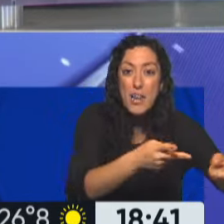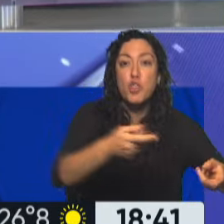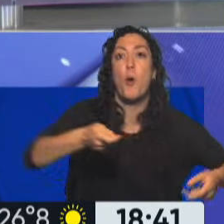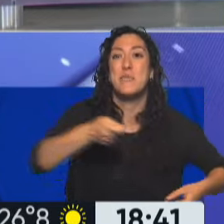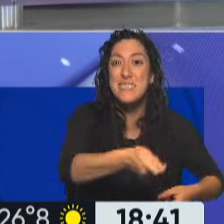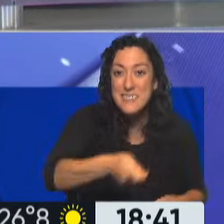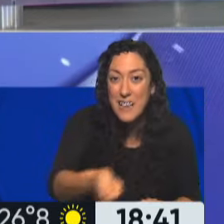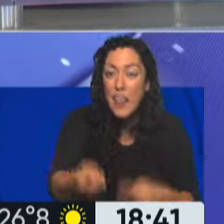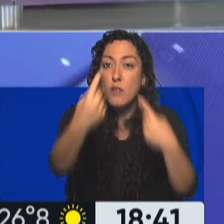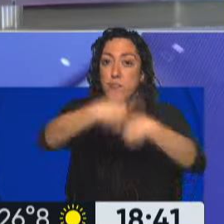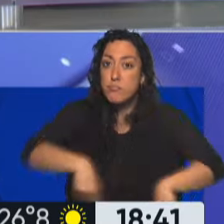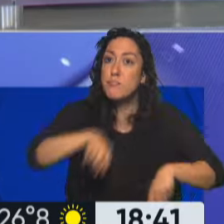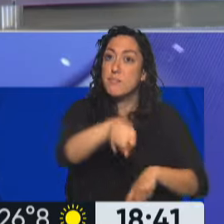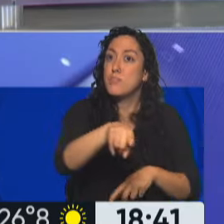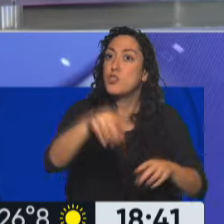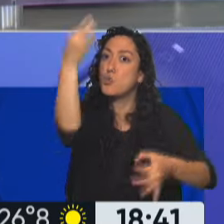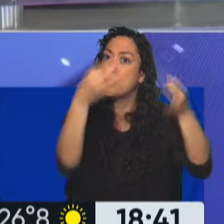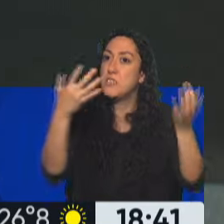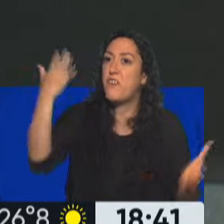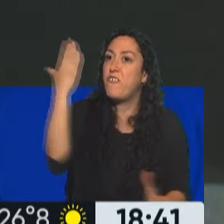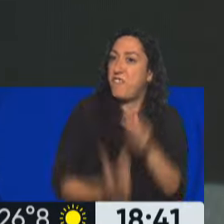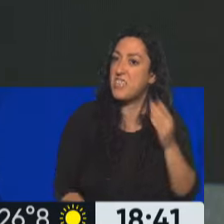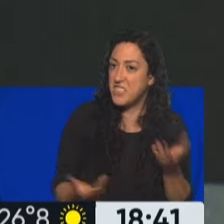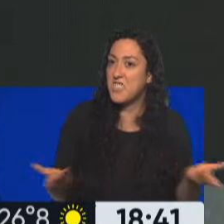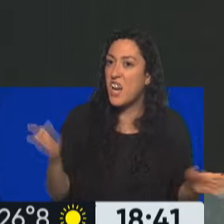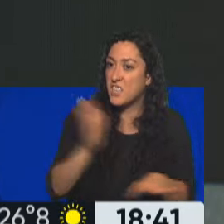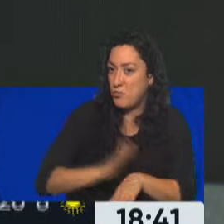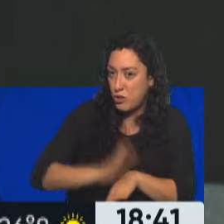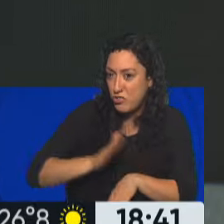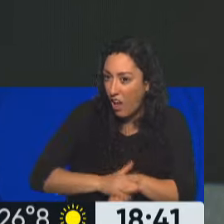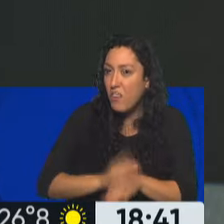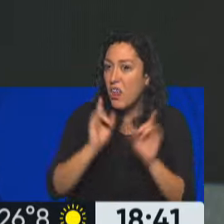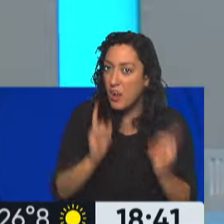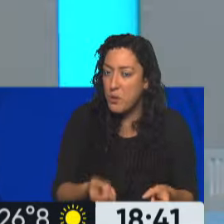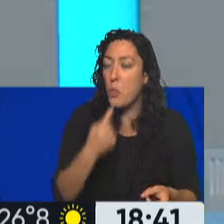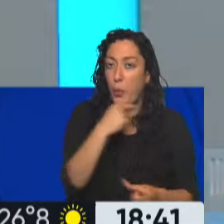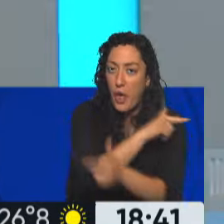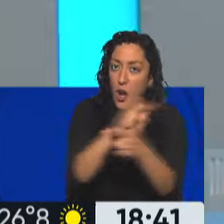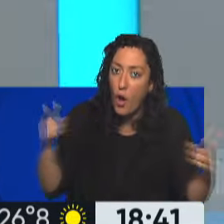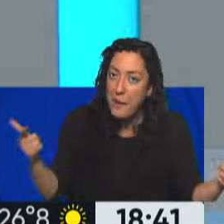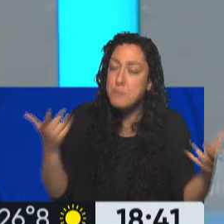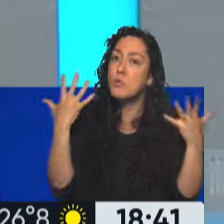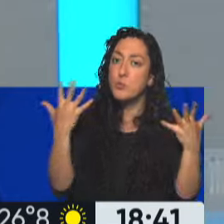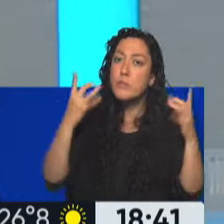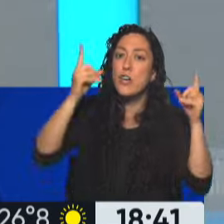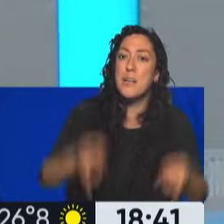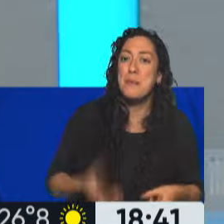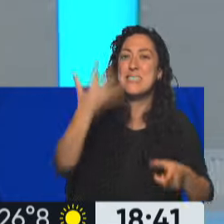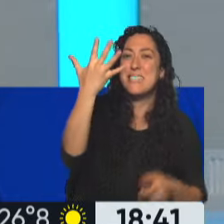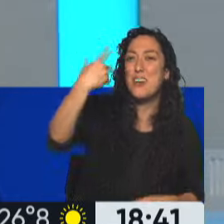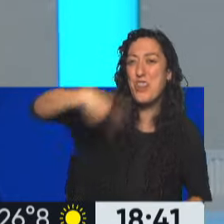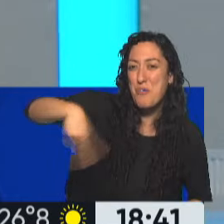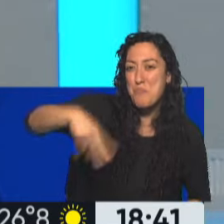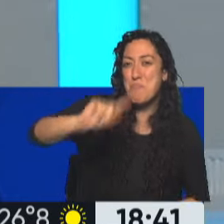demás, también ahí está la pata de la justicia fallando. Sin duda, ¿no? Con responsabilidades. Exactamente. Eso sin duda. Así que bueno, y por supuesto también lo que pasa el 5 de noviembre